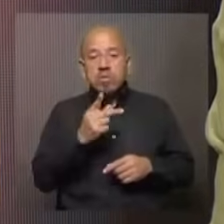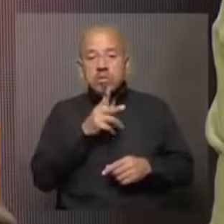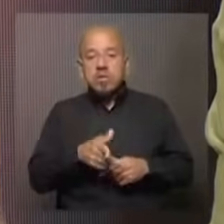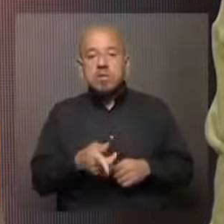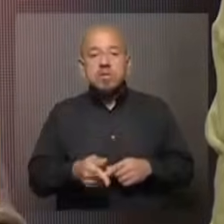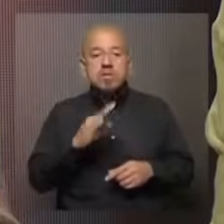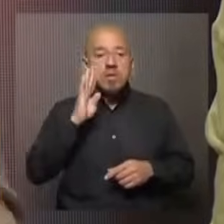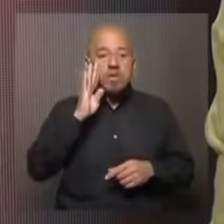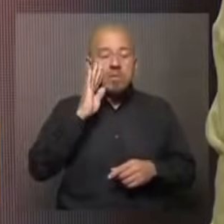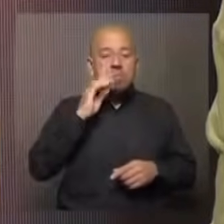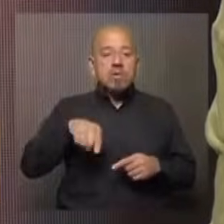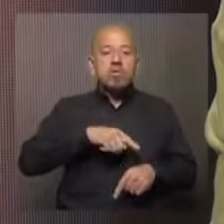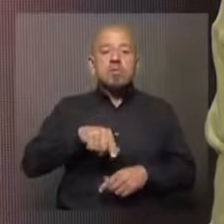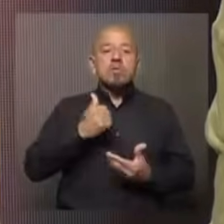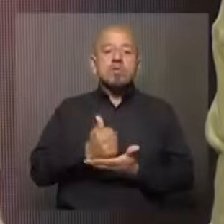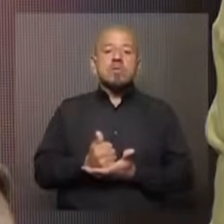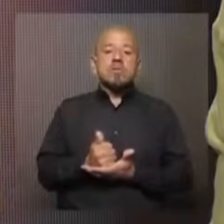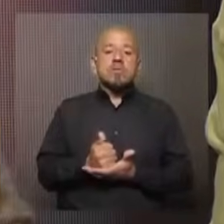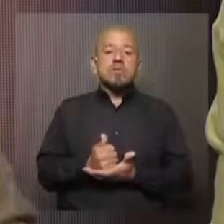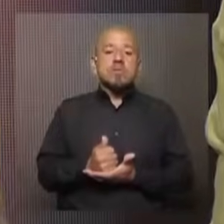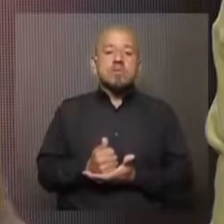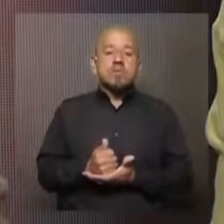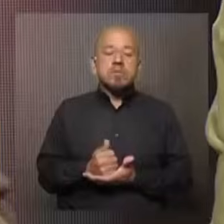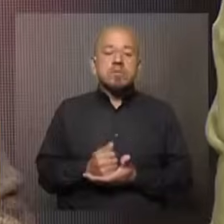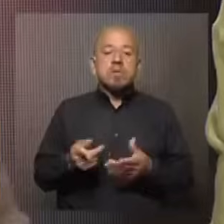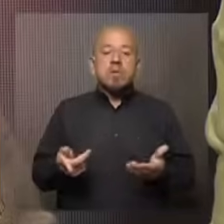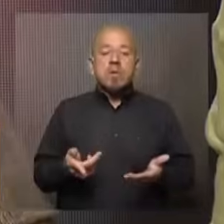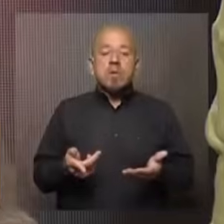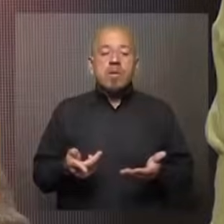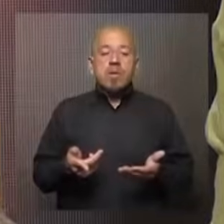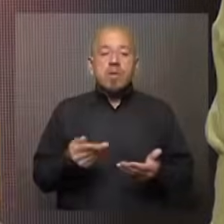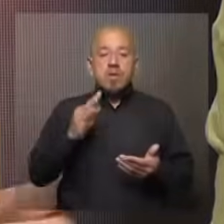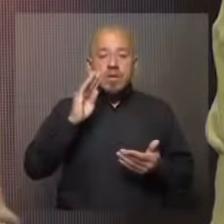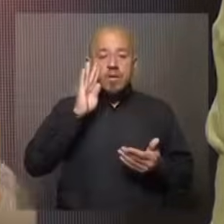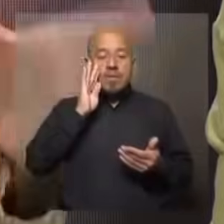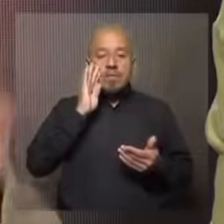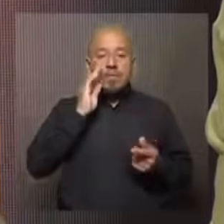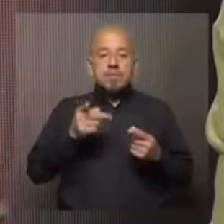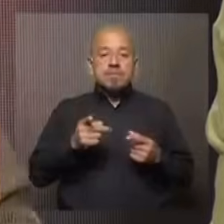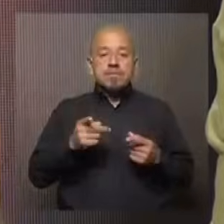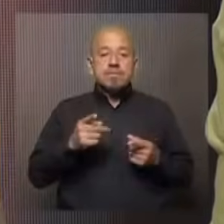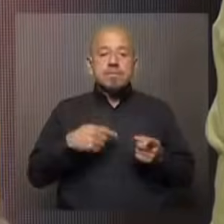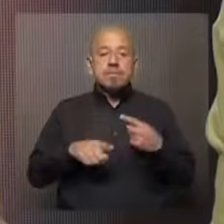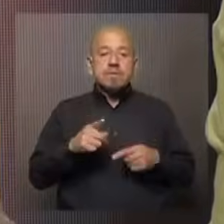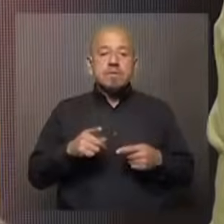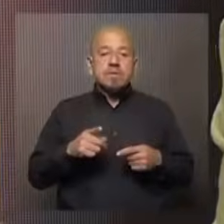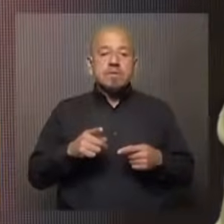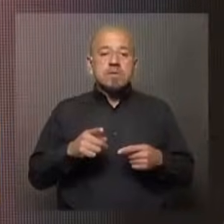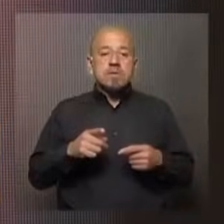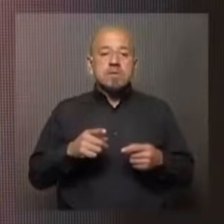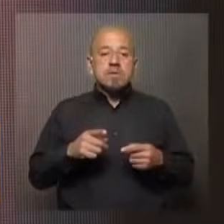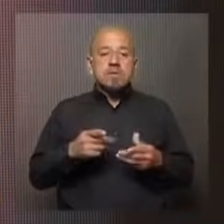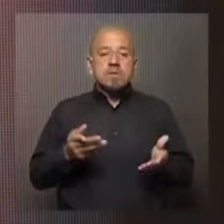¿Y la madre dónde estaba? Claro, la madre dónde estaba. Claro, porque los gurises fueron todos in vitro.